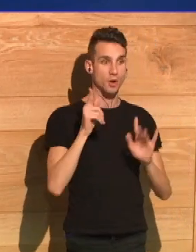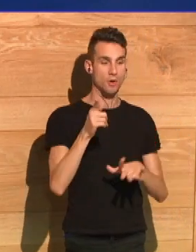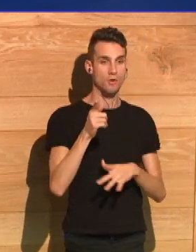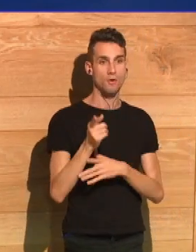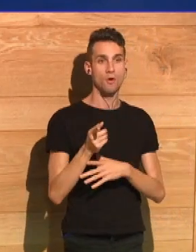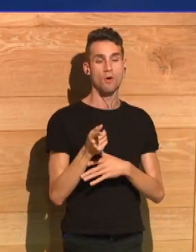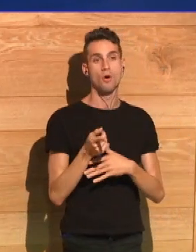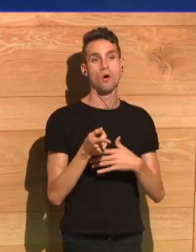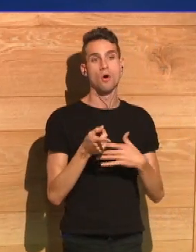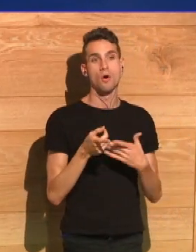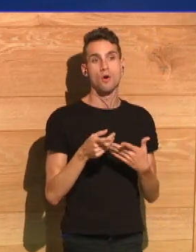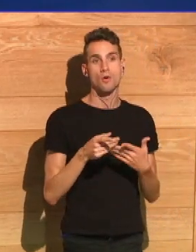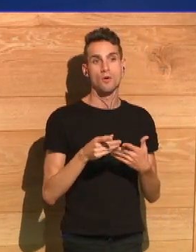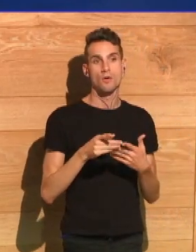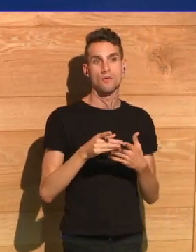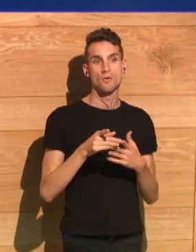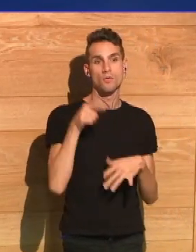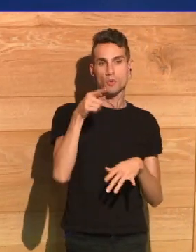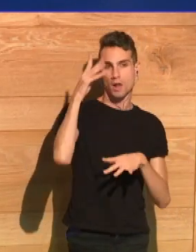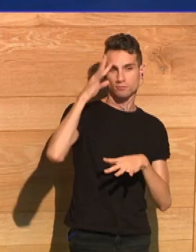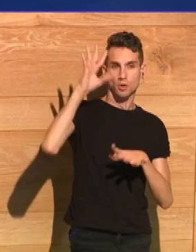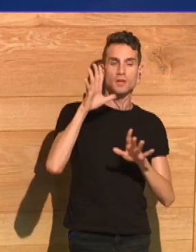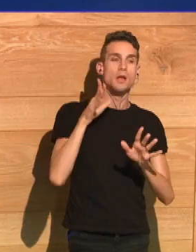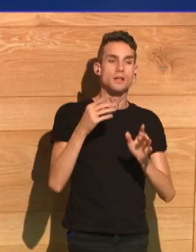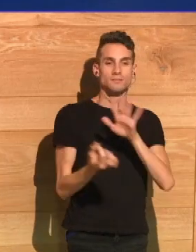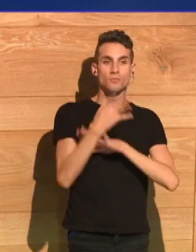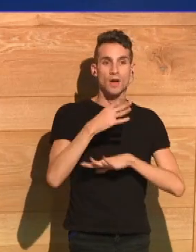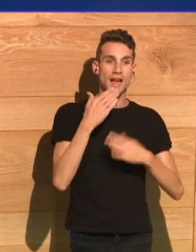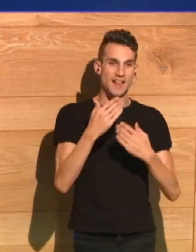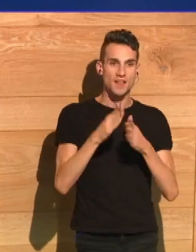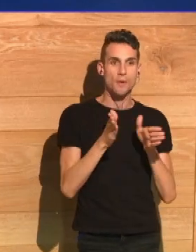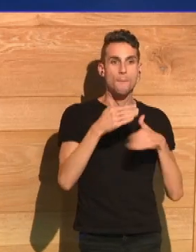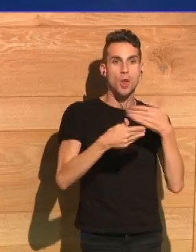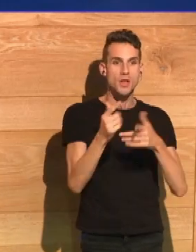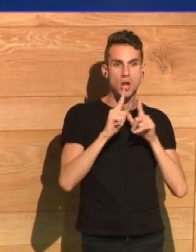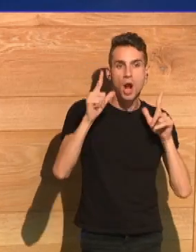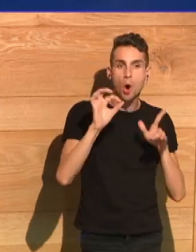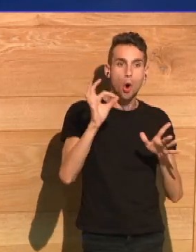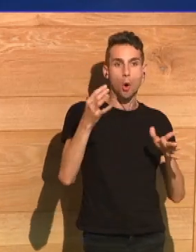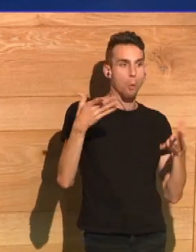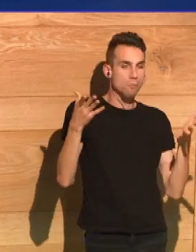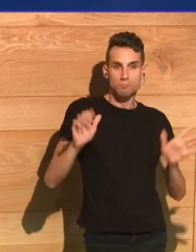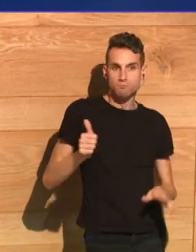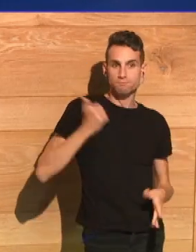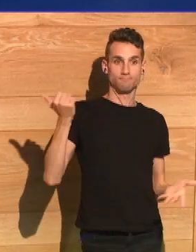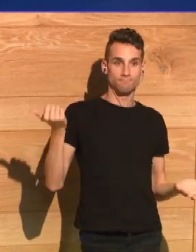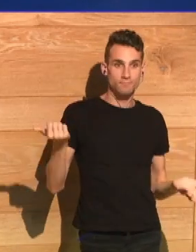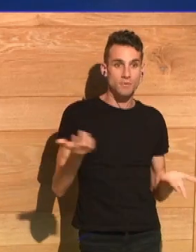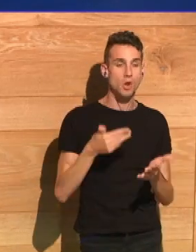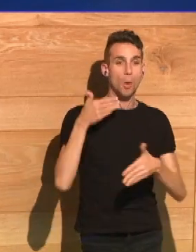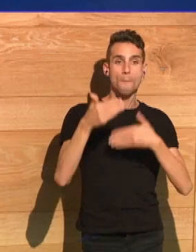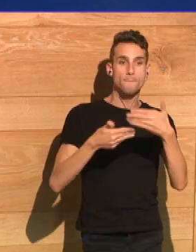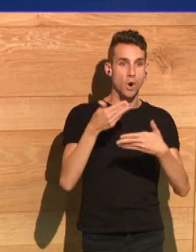iluminaciones suceden por un proceso mucho más largo o sin buscarlo. Los procesos